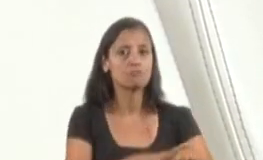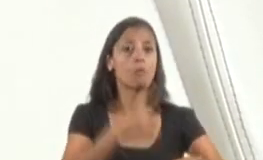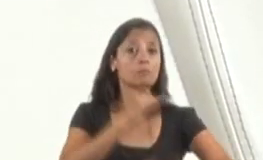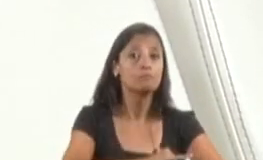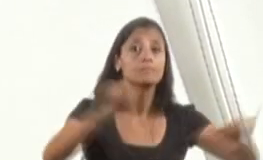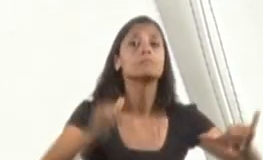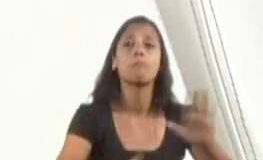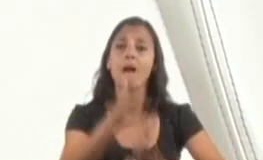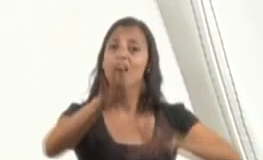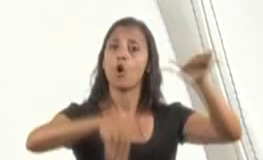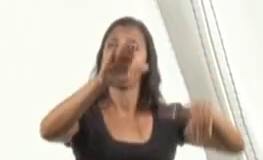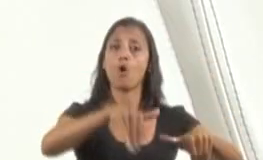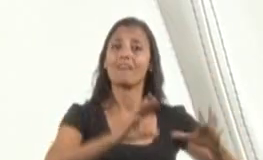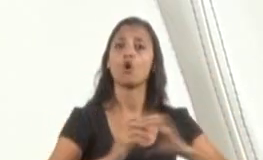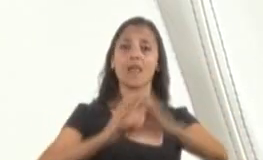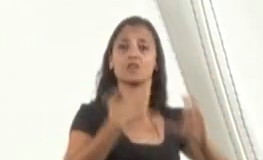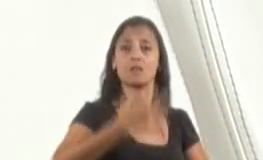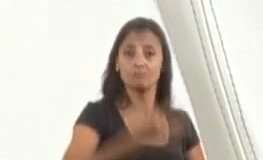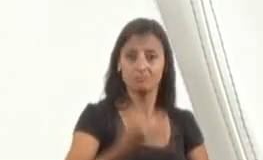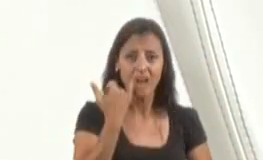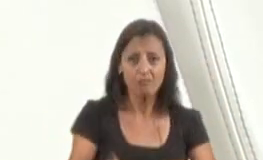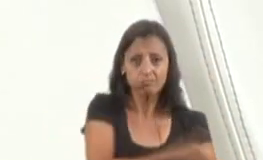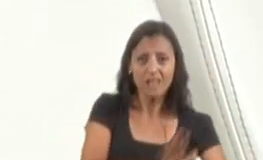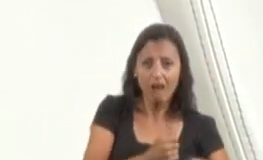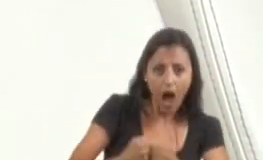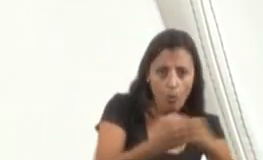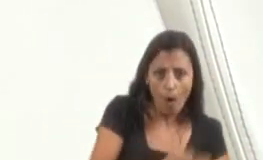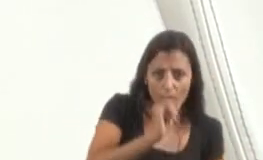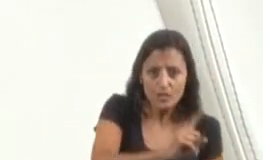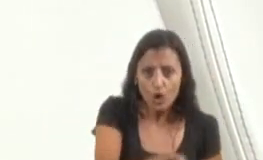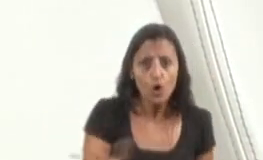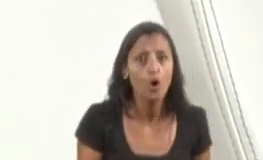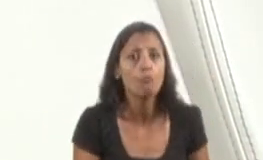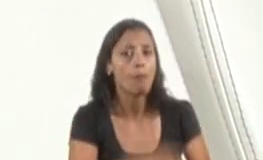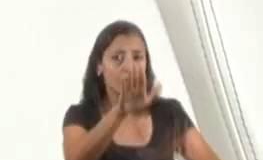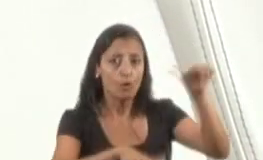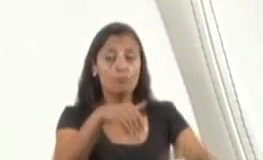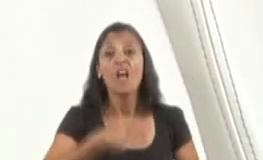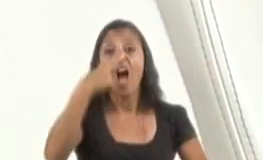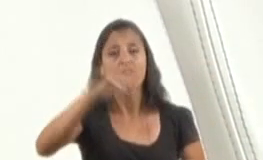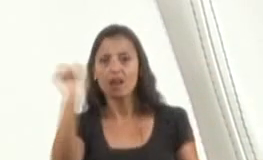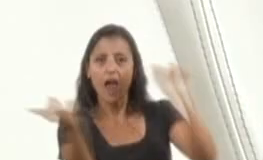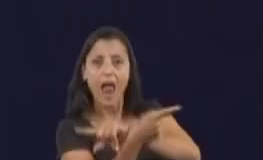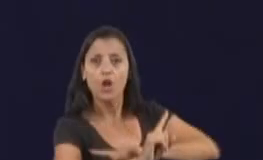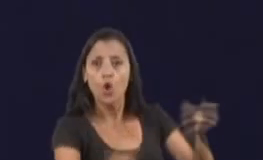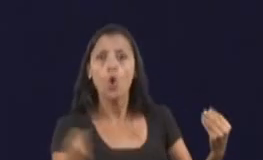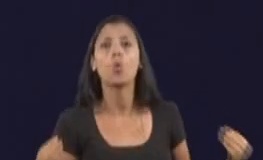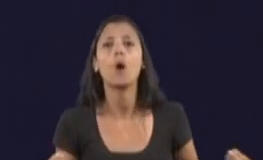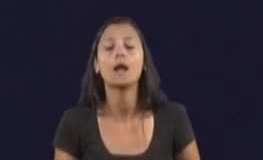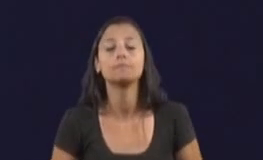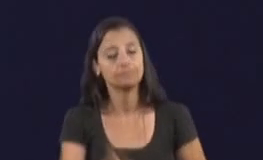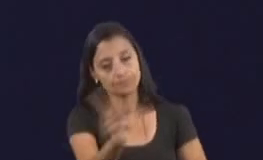la convocatoria había consensos como para convocarlas, para la redundancia, y después eso se cayó o no. No, todavía, a